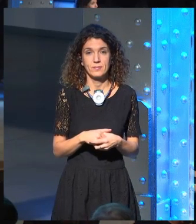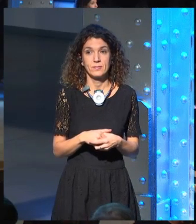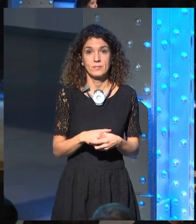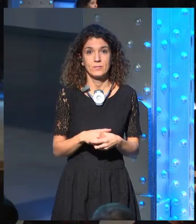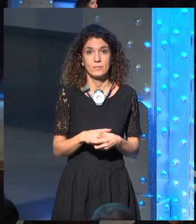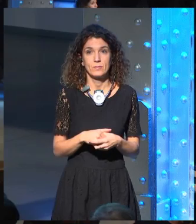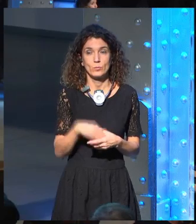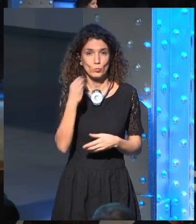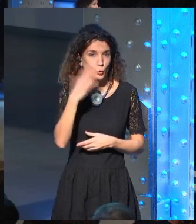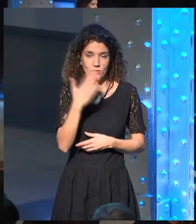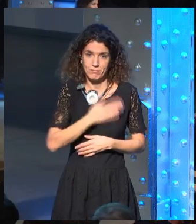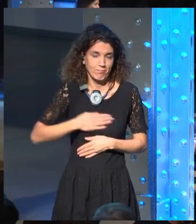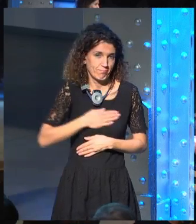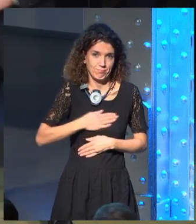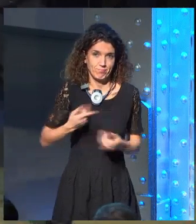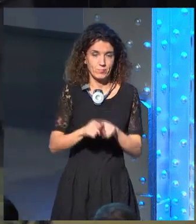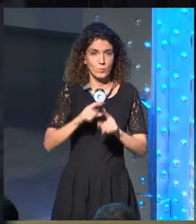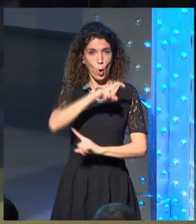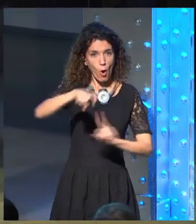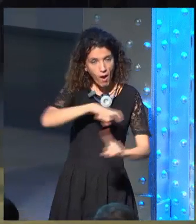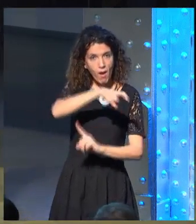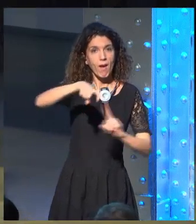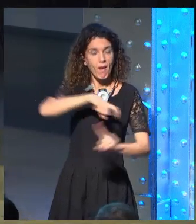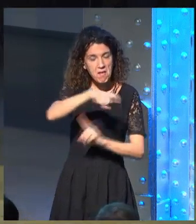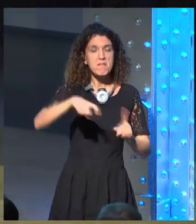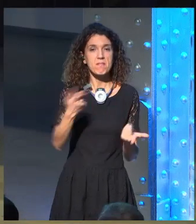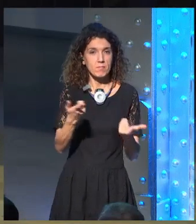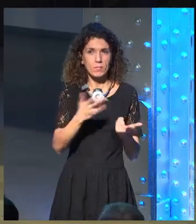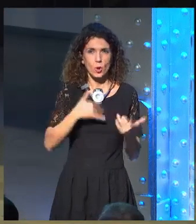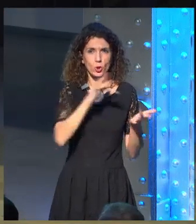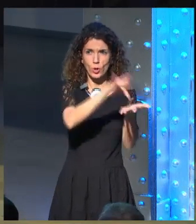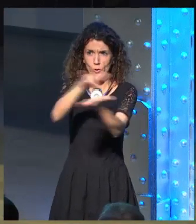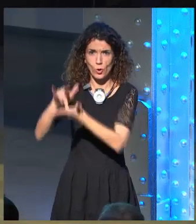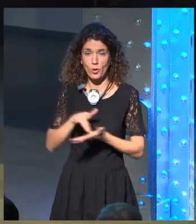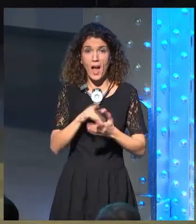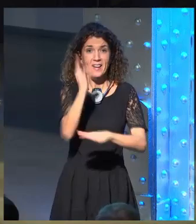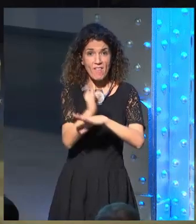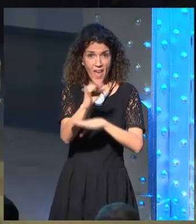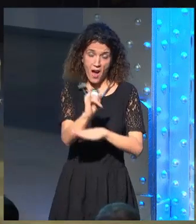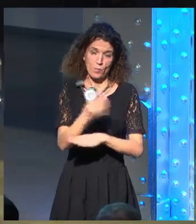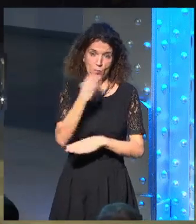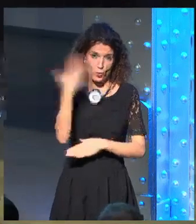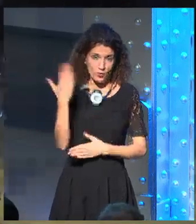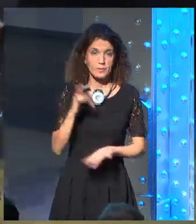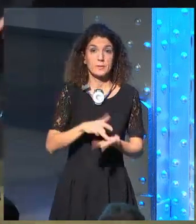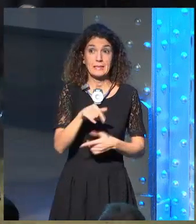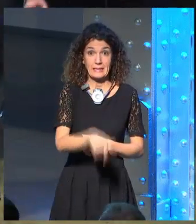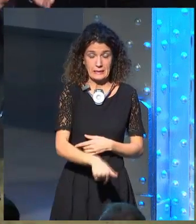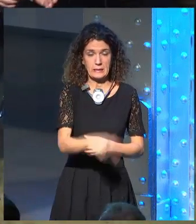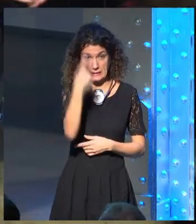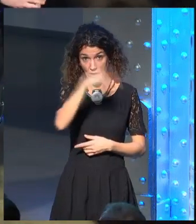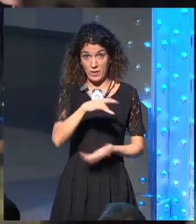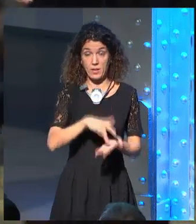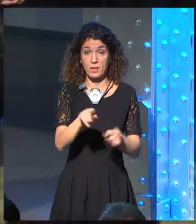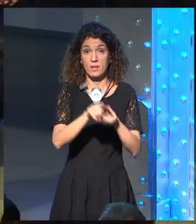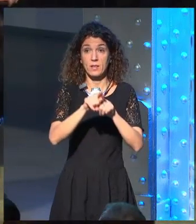Es estupendo estar aquí año tras año. Es estupendo estar en cualquier sitio que tenga gravedad, de hecho. Ya sabéis que